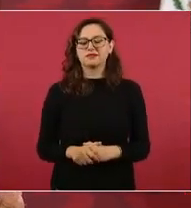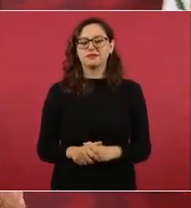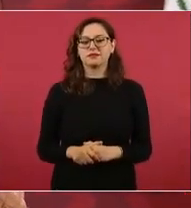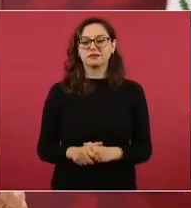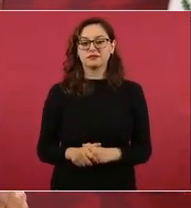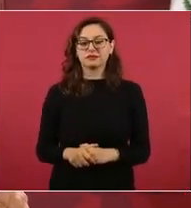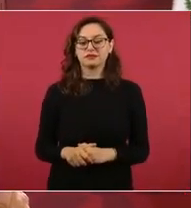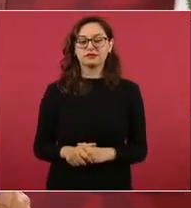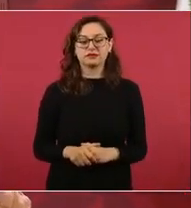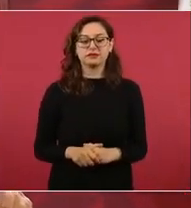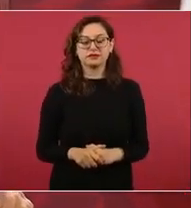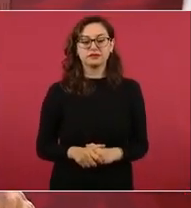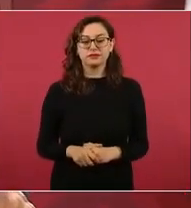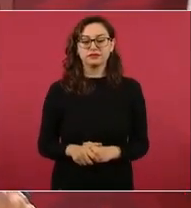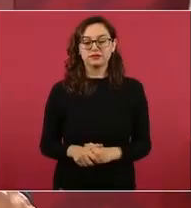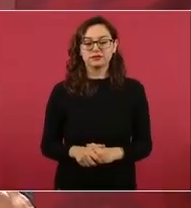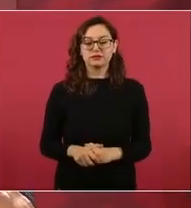Sobre